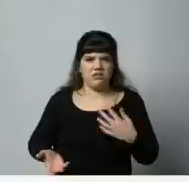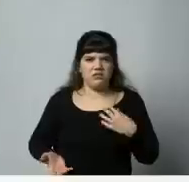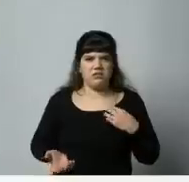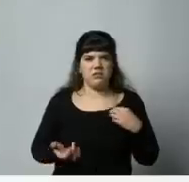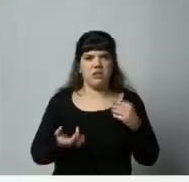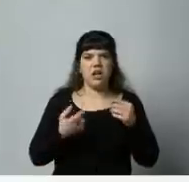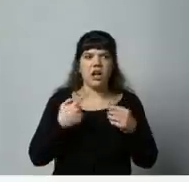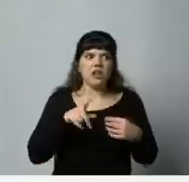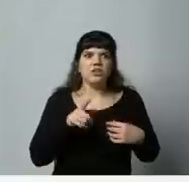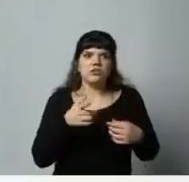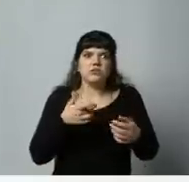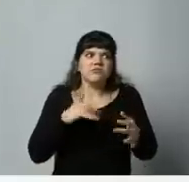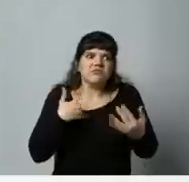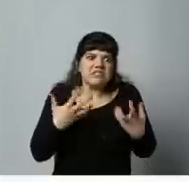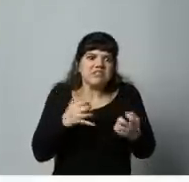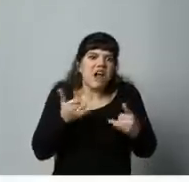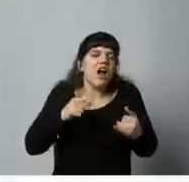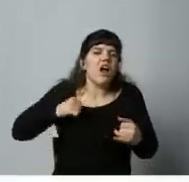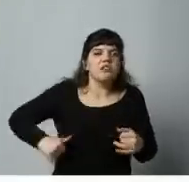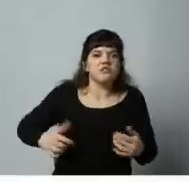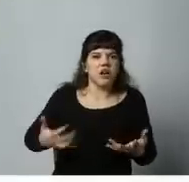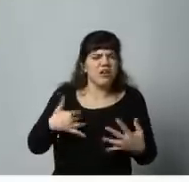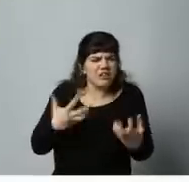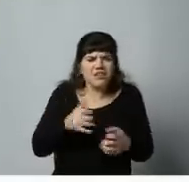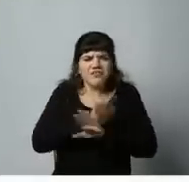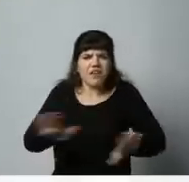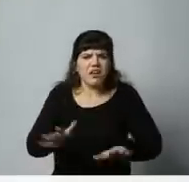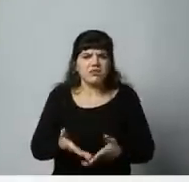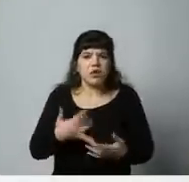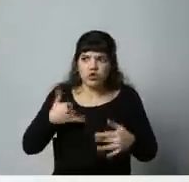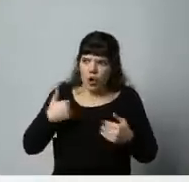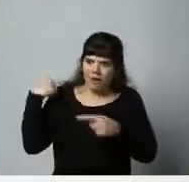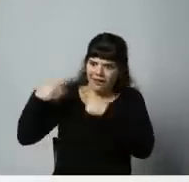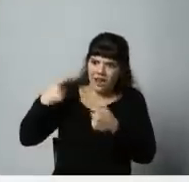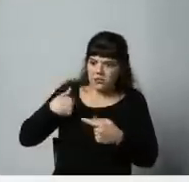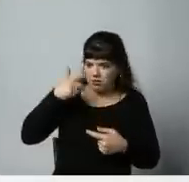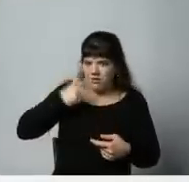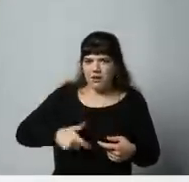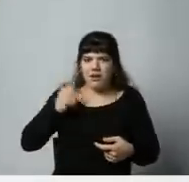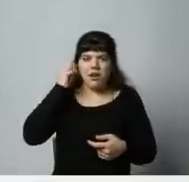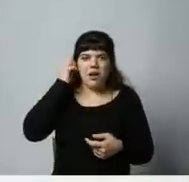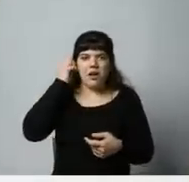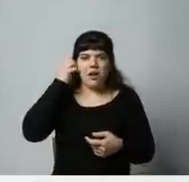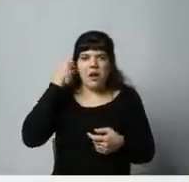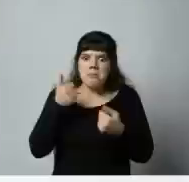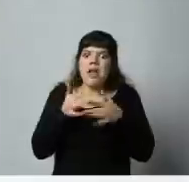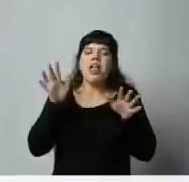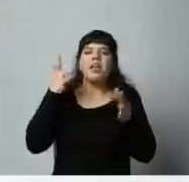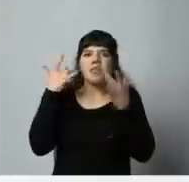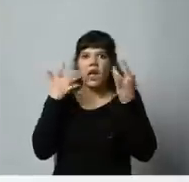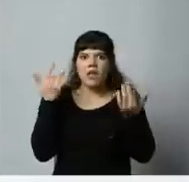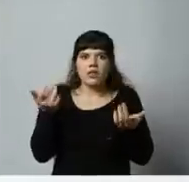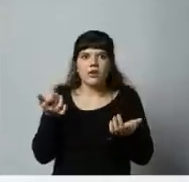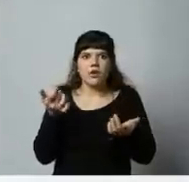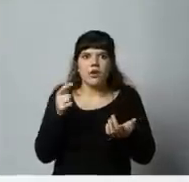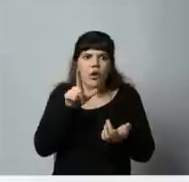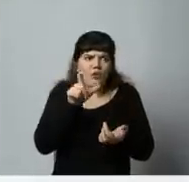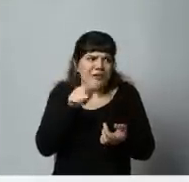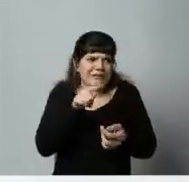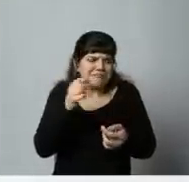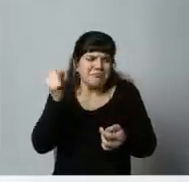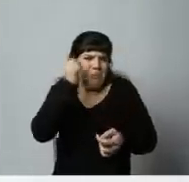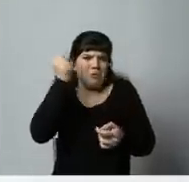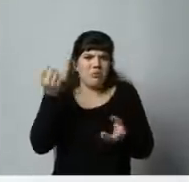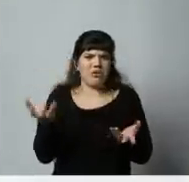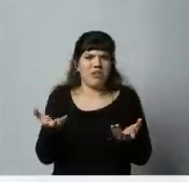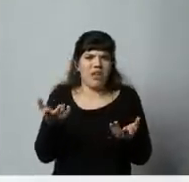absolutamente que decir basta y creo que yo vengo de una generación donde amos a hacer teatro y era obvio elemental Cuál